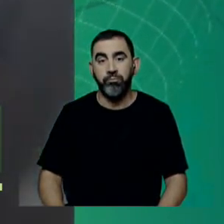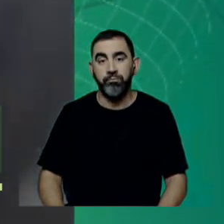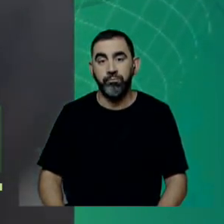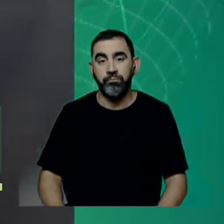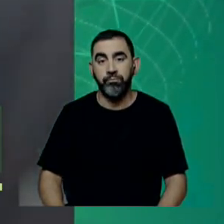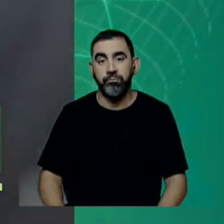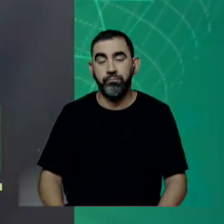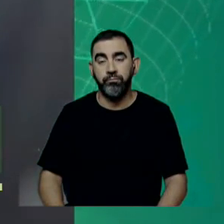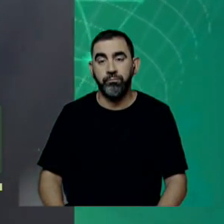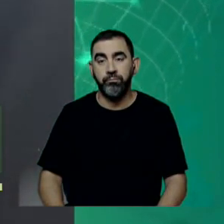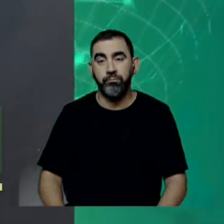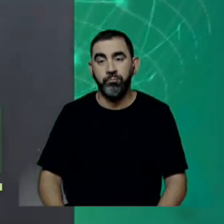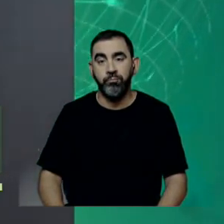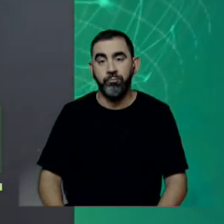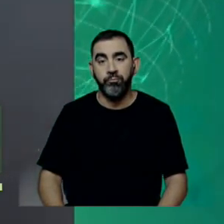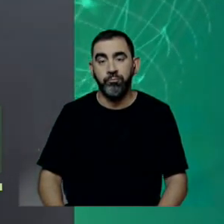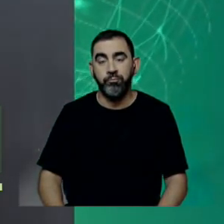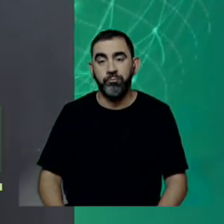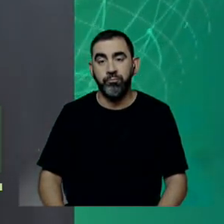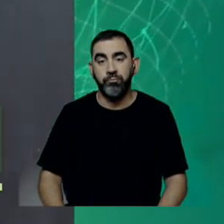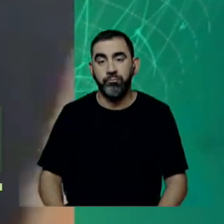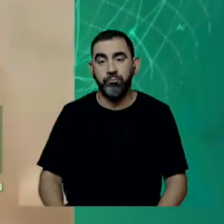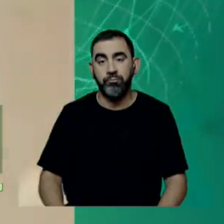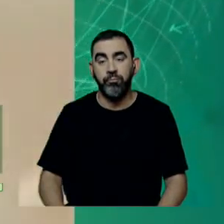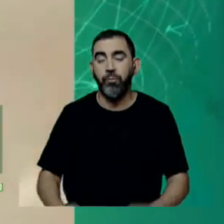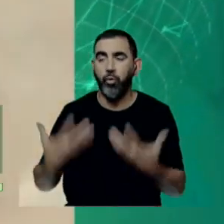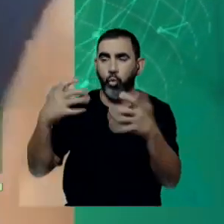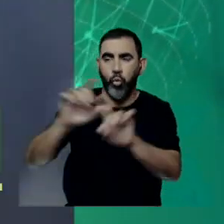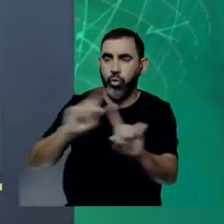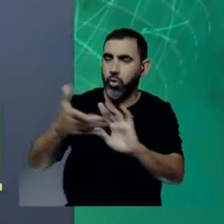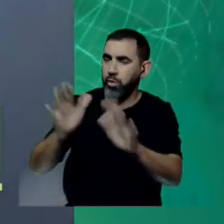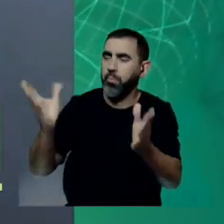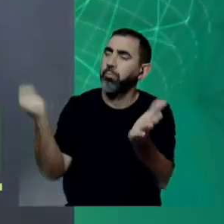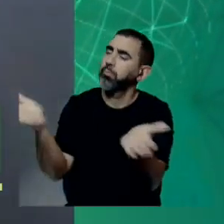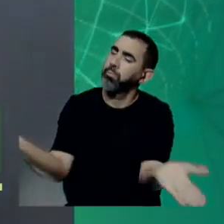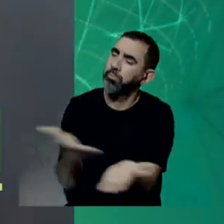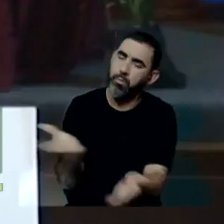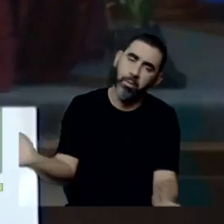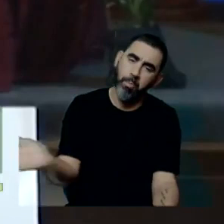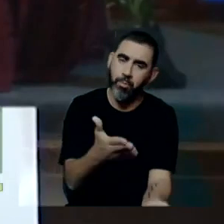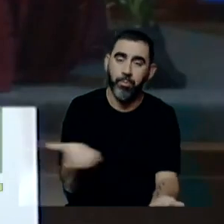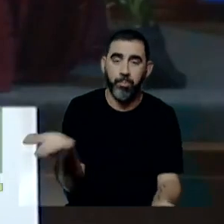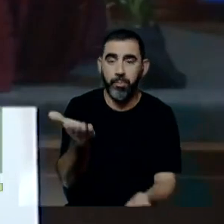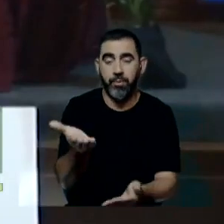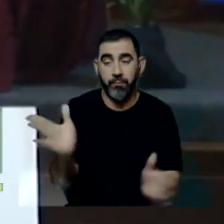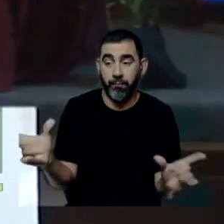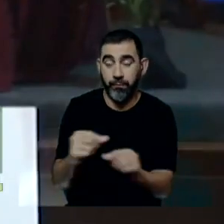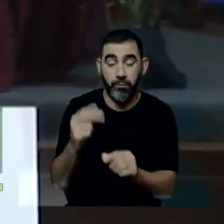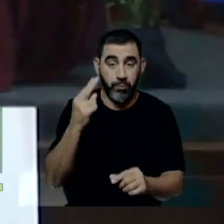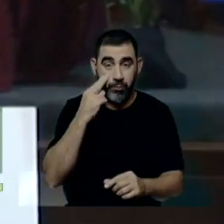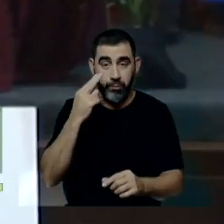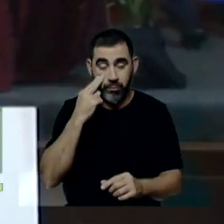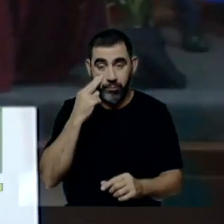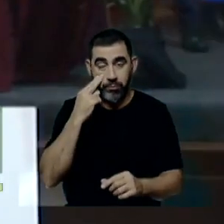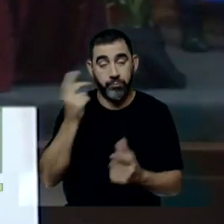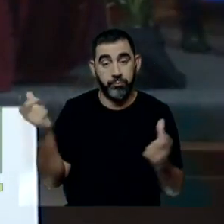Sim, não vou permitir. Parlamentares, por favor. Vamos. Vamos. Superado este incidente e